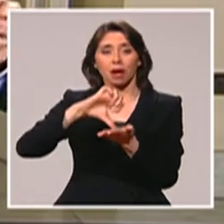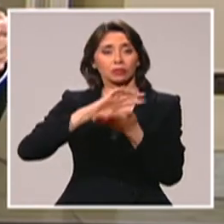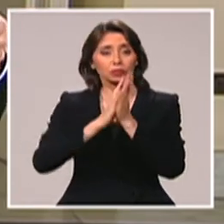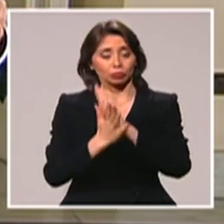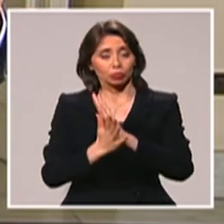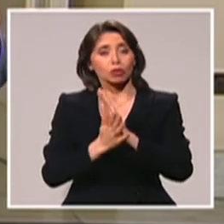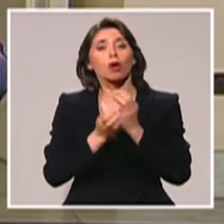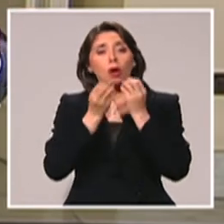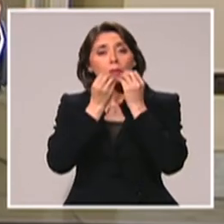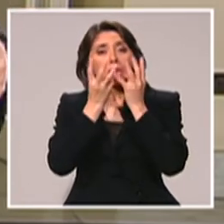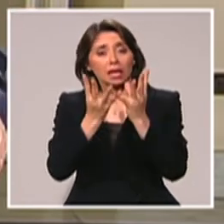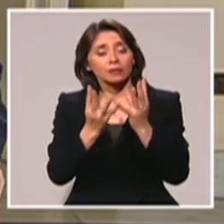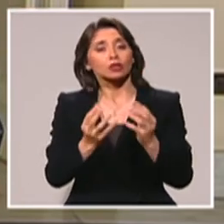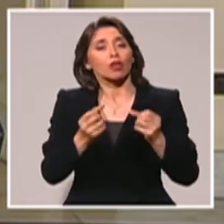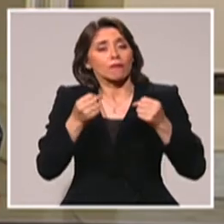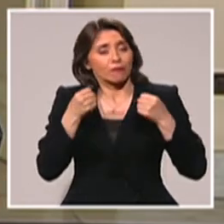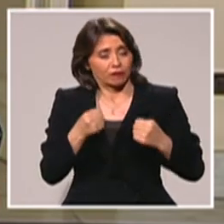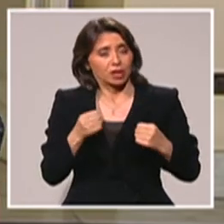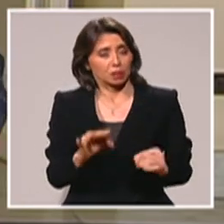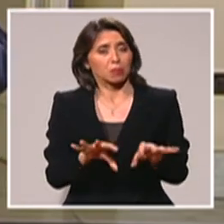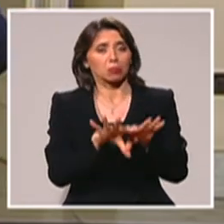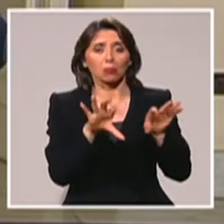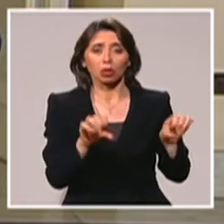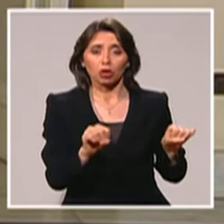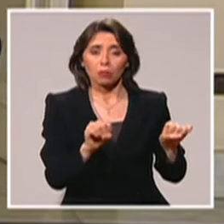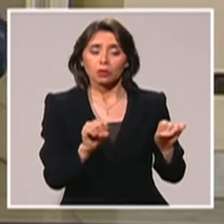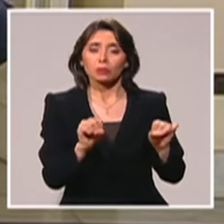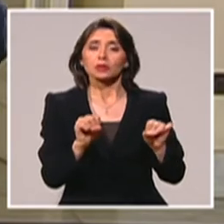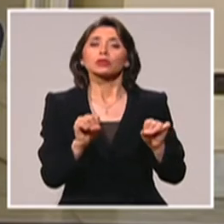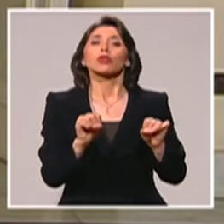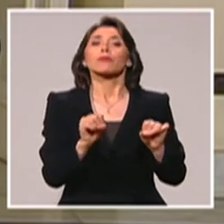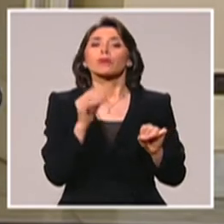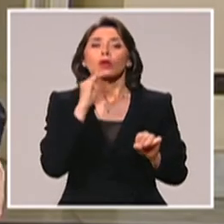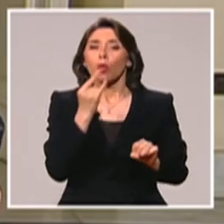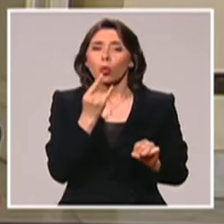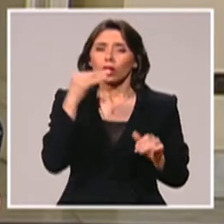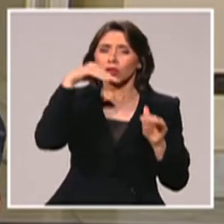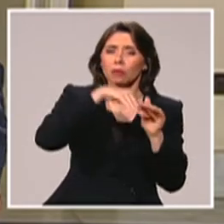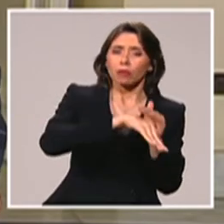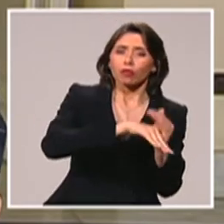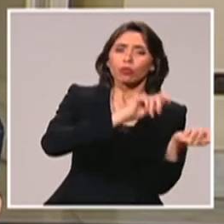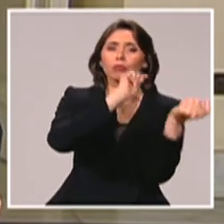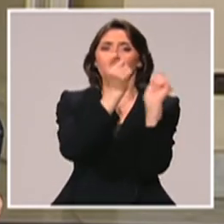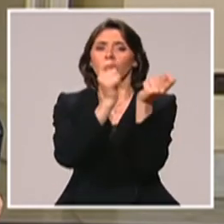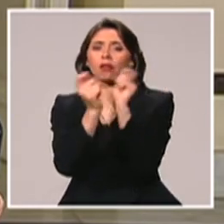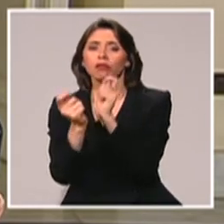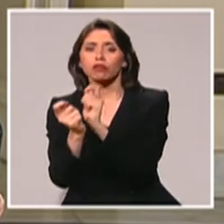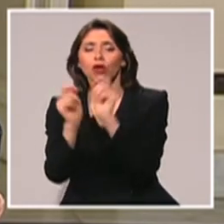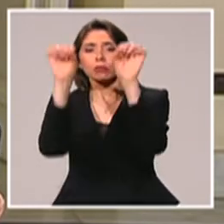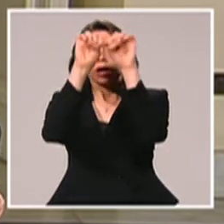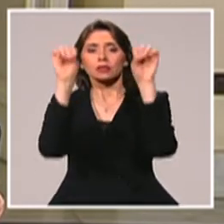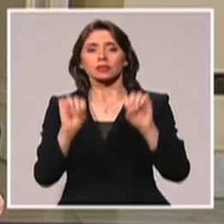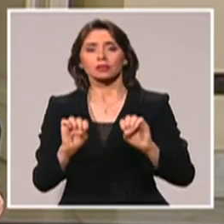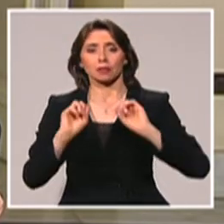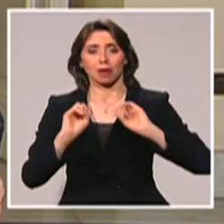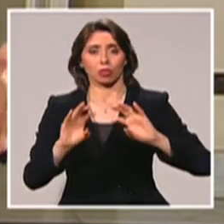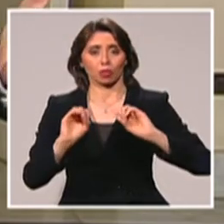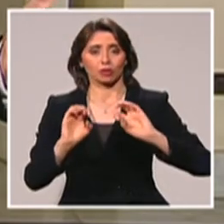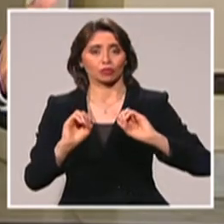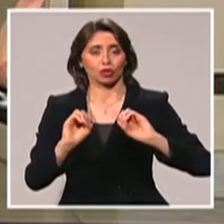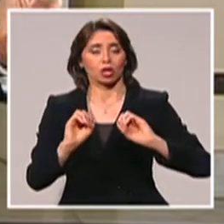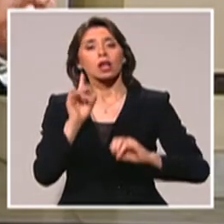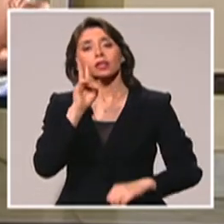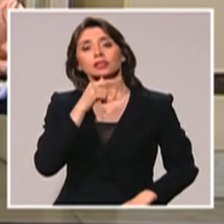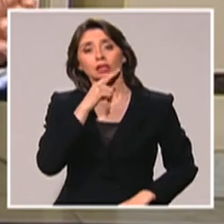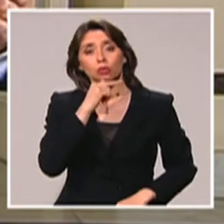ha manifestado su firme compromiso con una profunda y urgente reforma a nuestro sistema educacional es